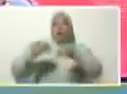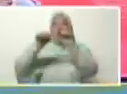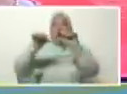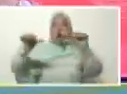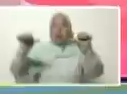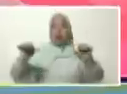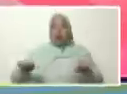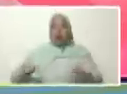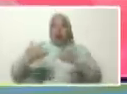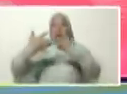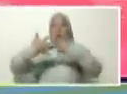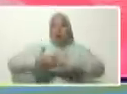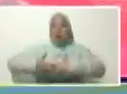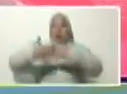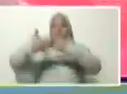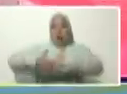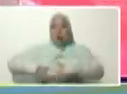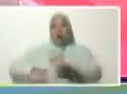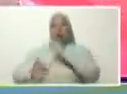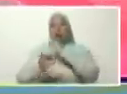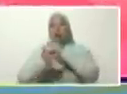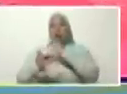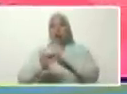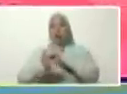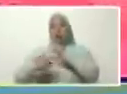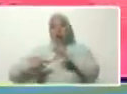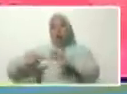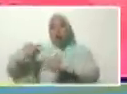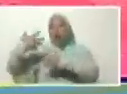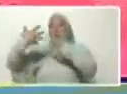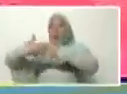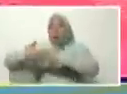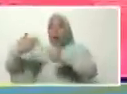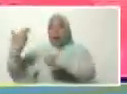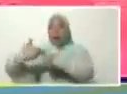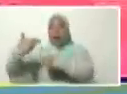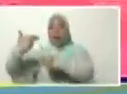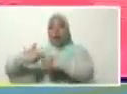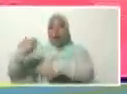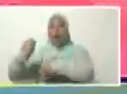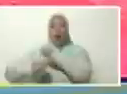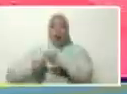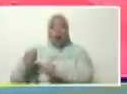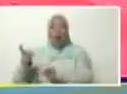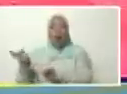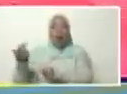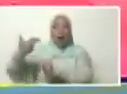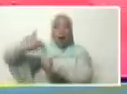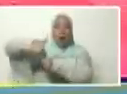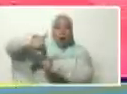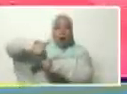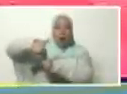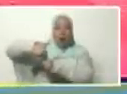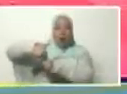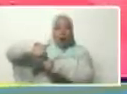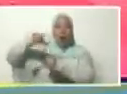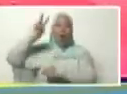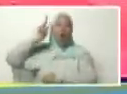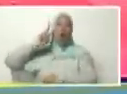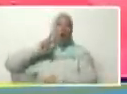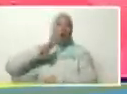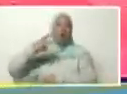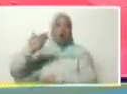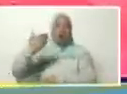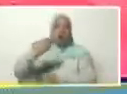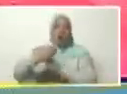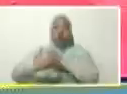los cerebros de PDVSA, los cerebros de la refinería, y se comenzaron a limpiar los